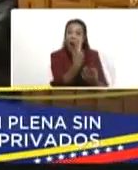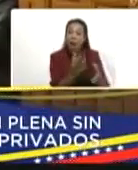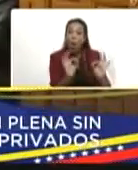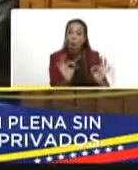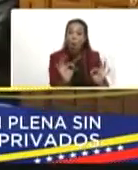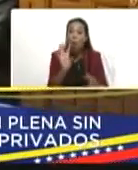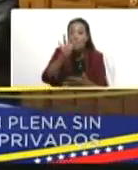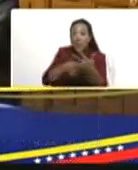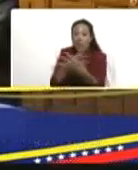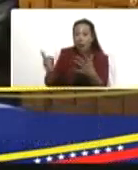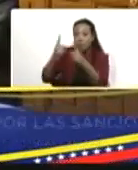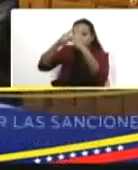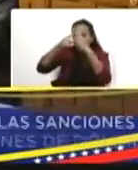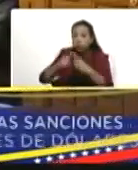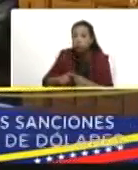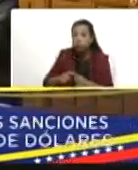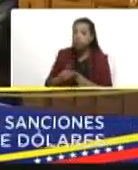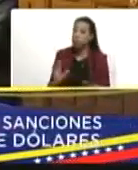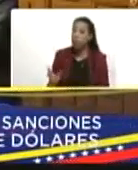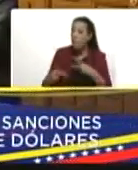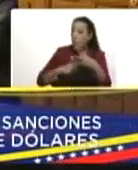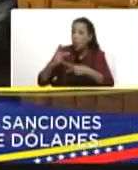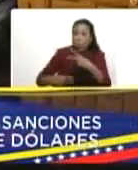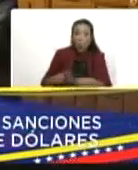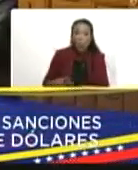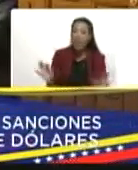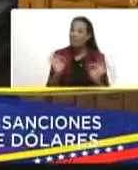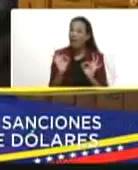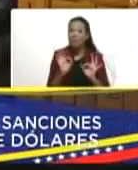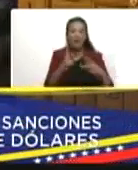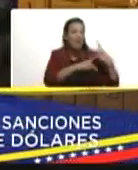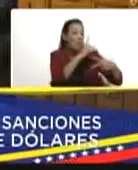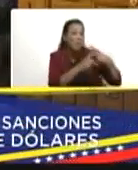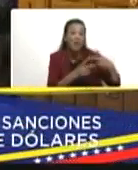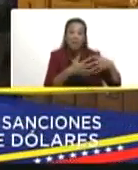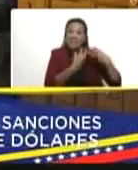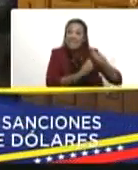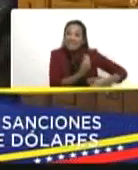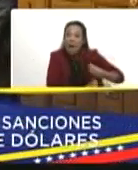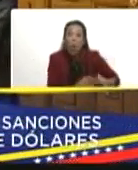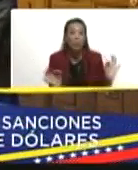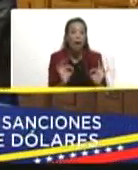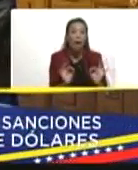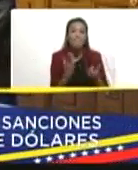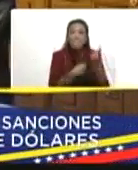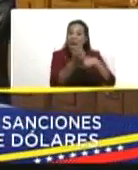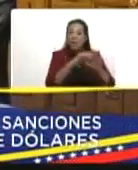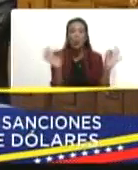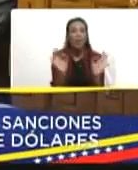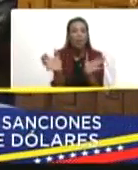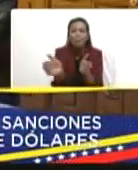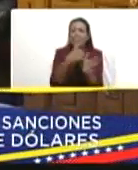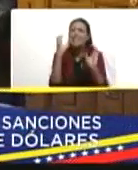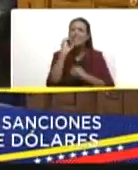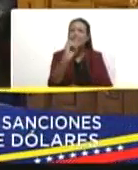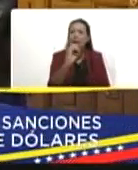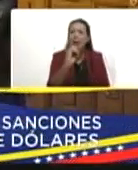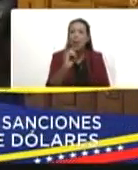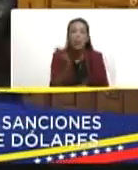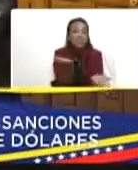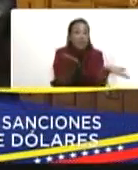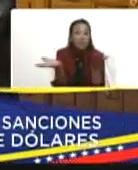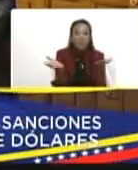no realizada productos que no se fabricaron ventas que no se hicieron